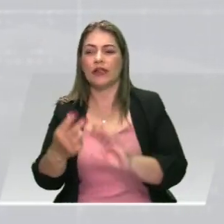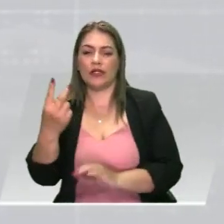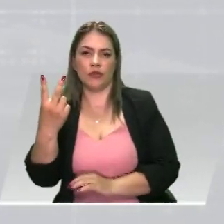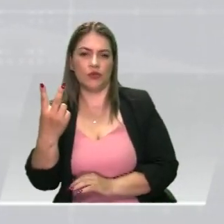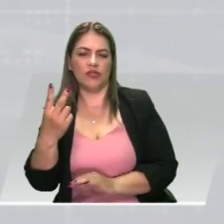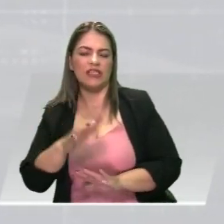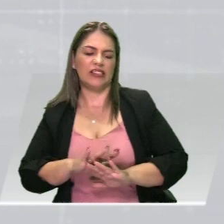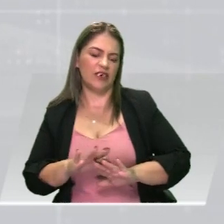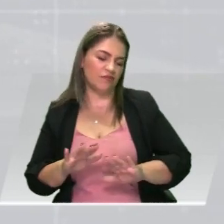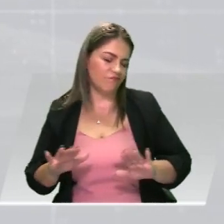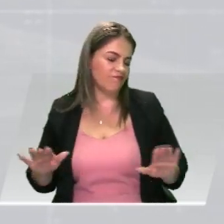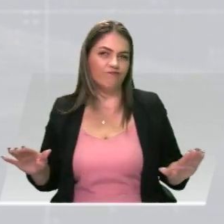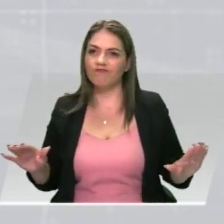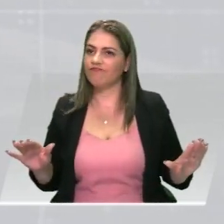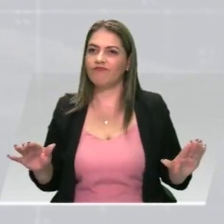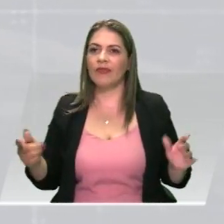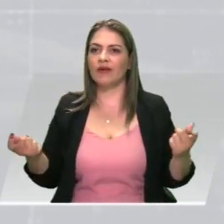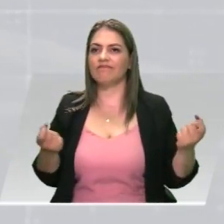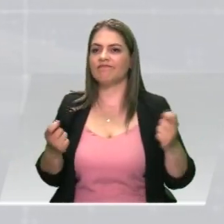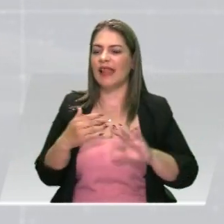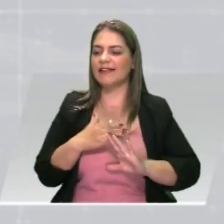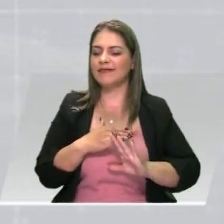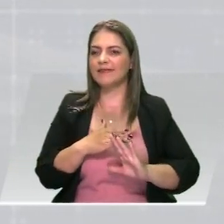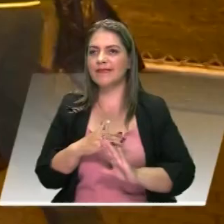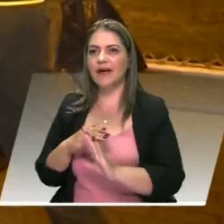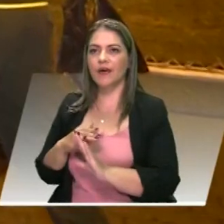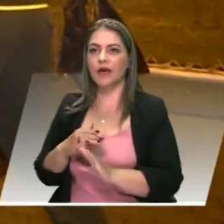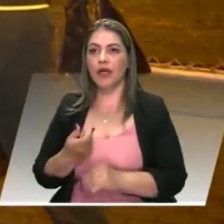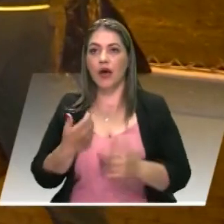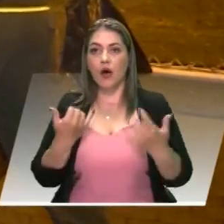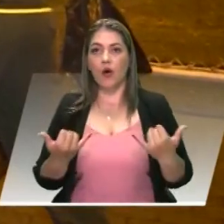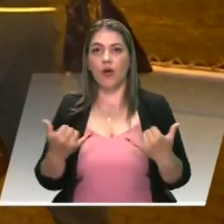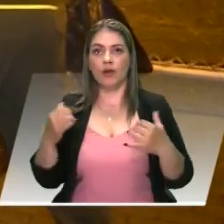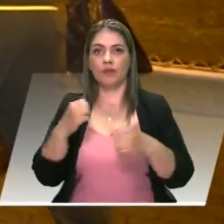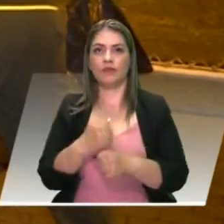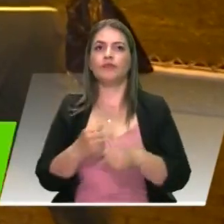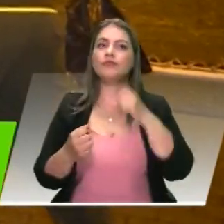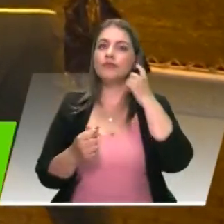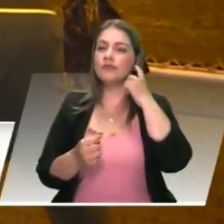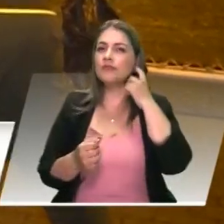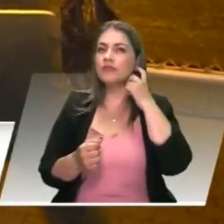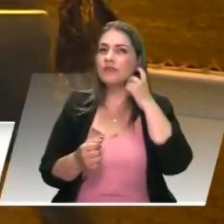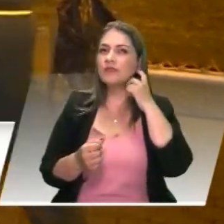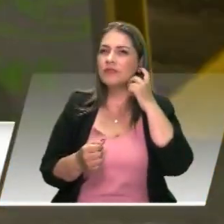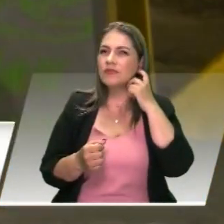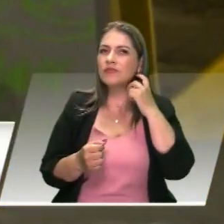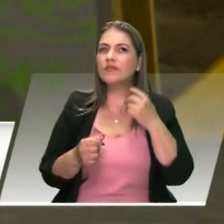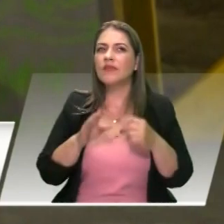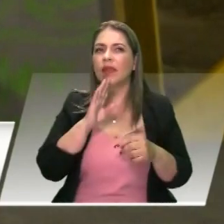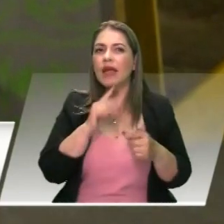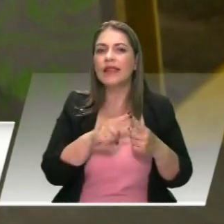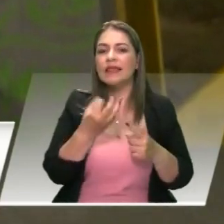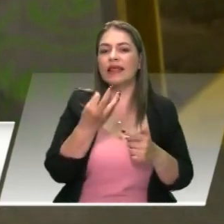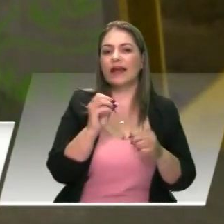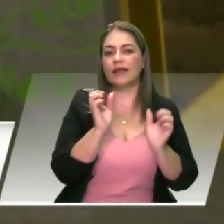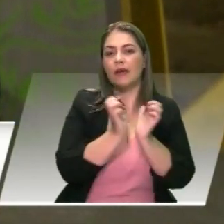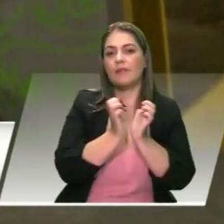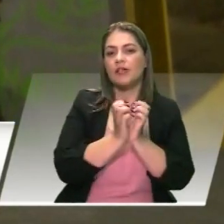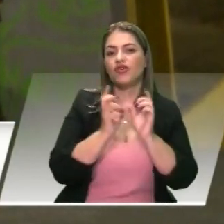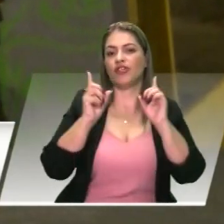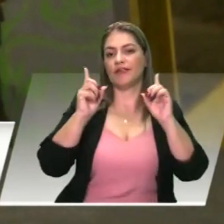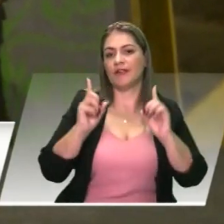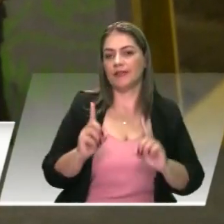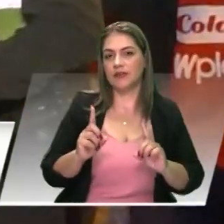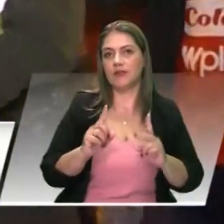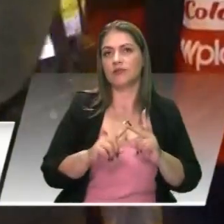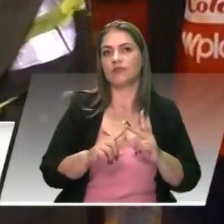implementación de medidas de seguridad para el juego de esta noche las medidas fueron tomadas el 30 de mayo y ratificadas